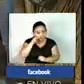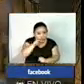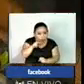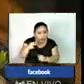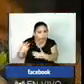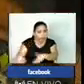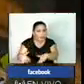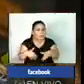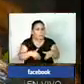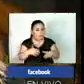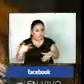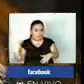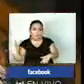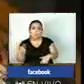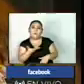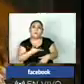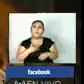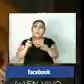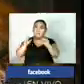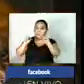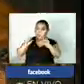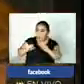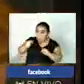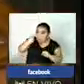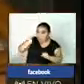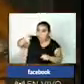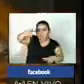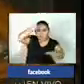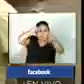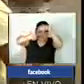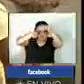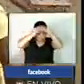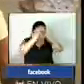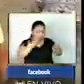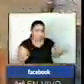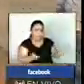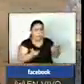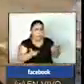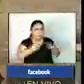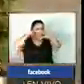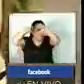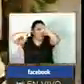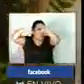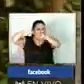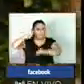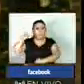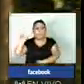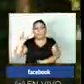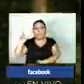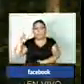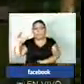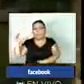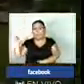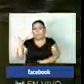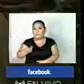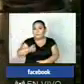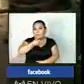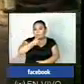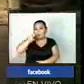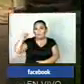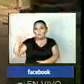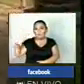que podemos replicar con imágenes de Eric Alfaro Julio Guevara